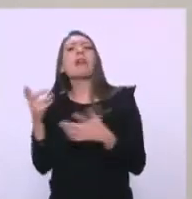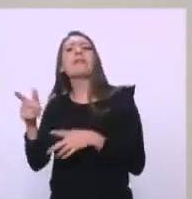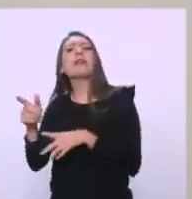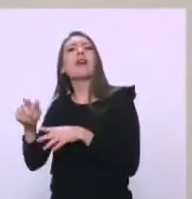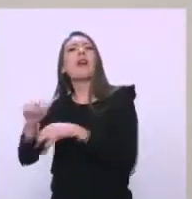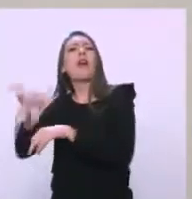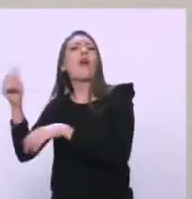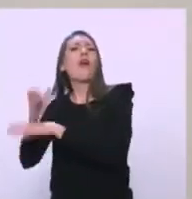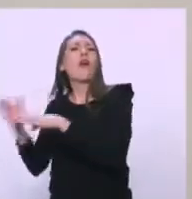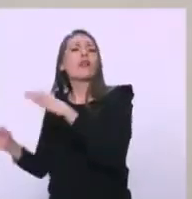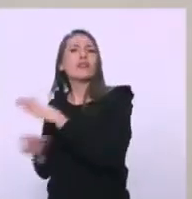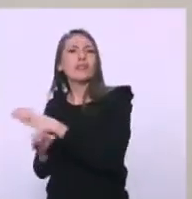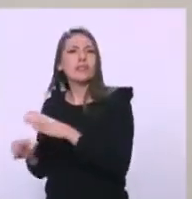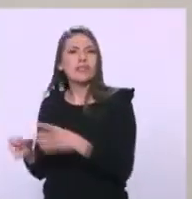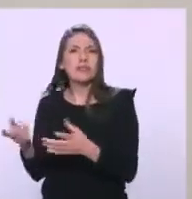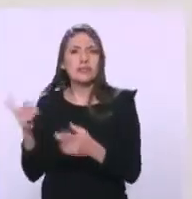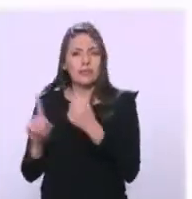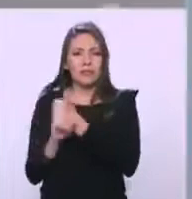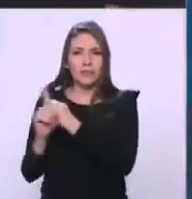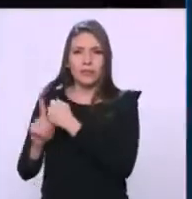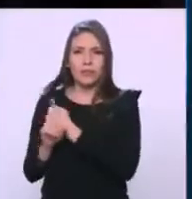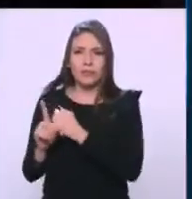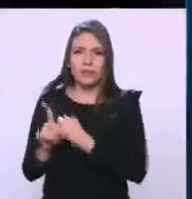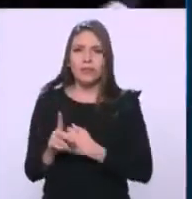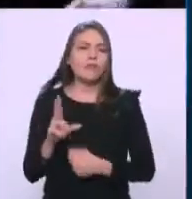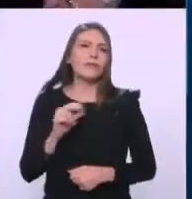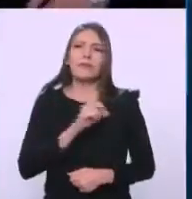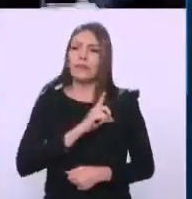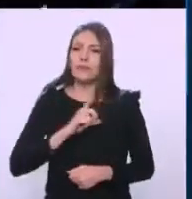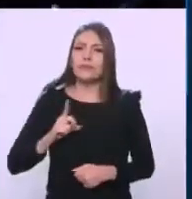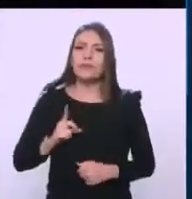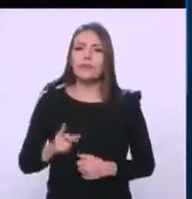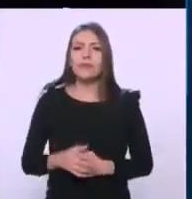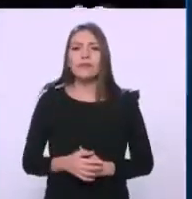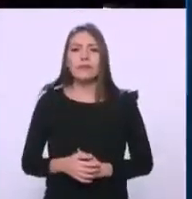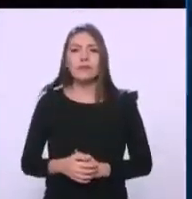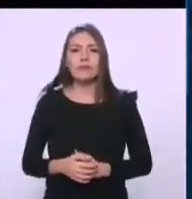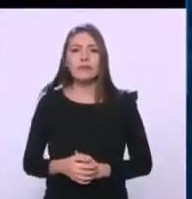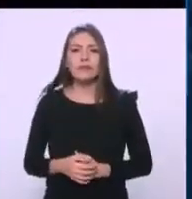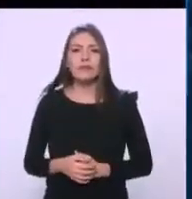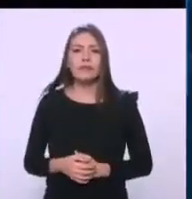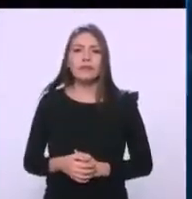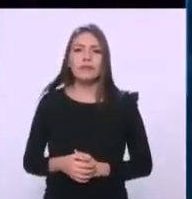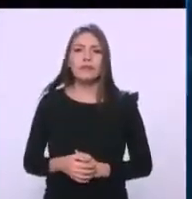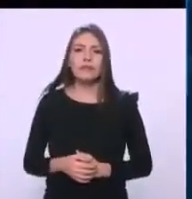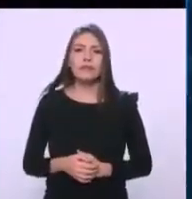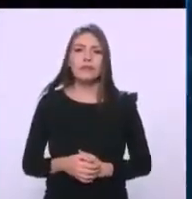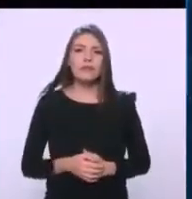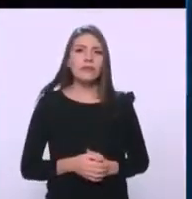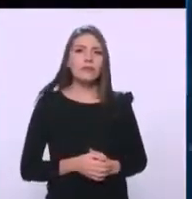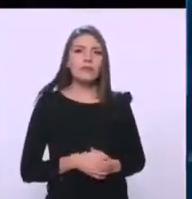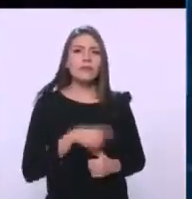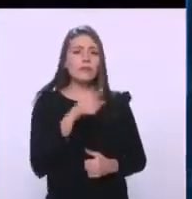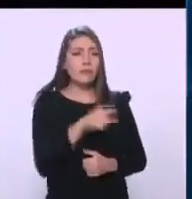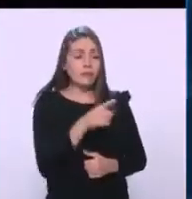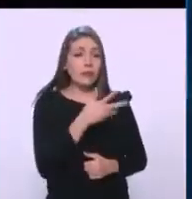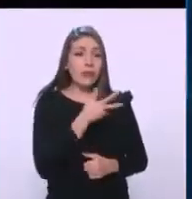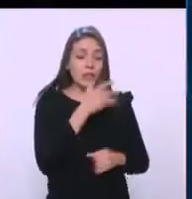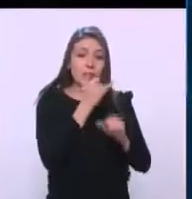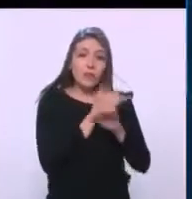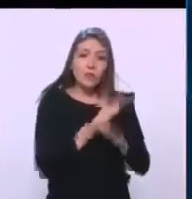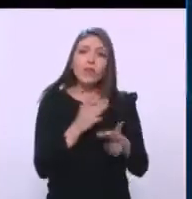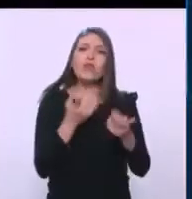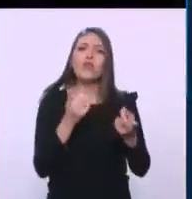raja política. Yo creo que es algo totalmente intolerable. Alberto, pero ¿tienes información tú de dónde salieron o cómo, desde dónde